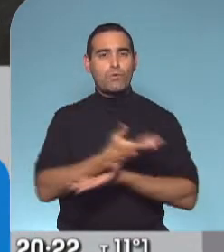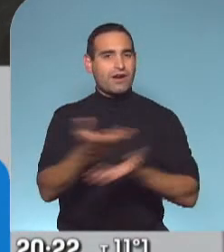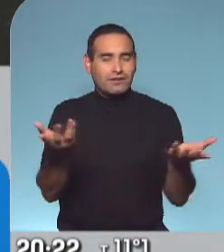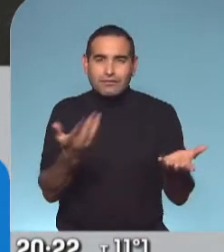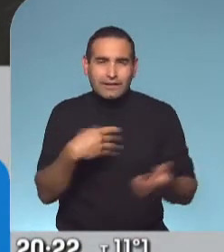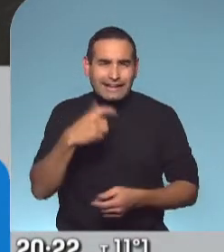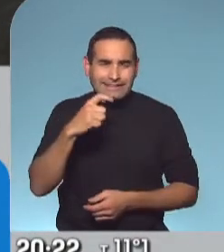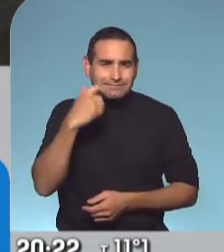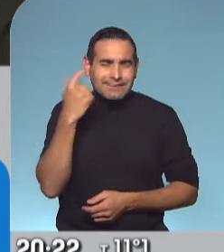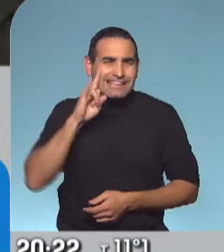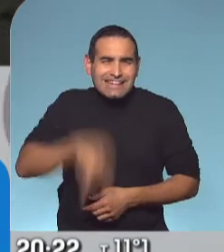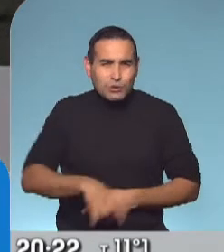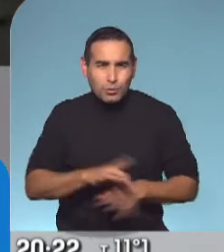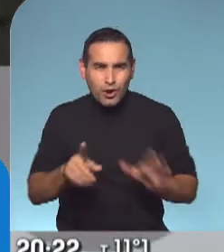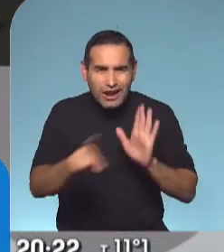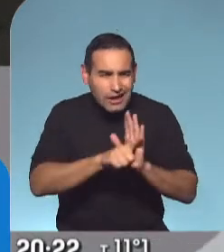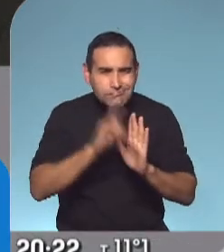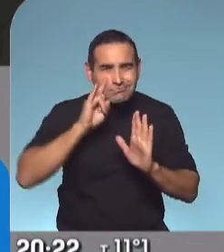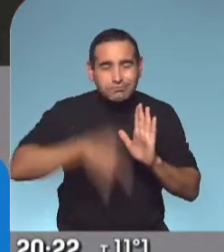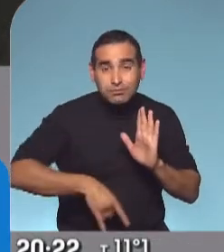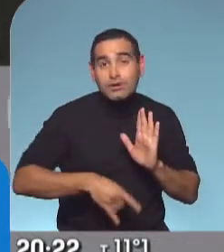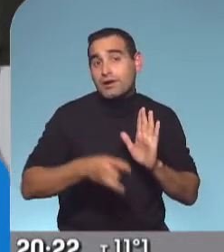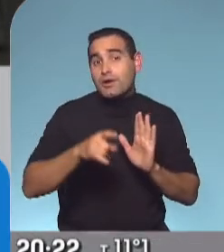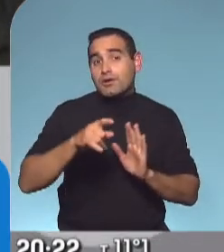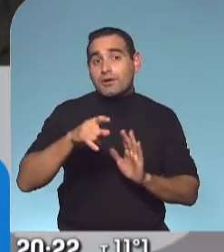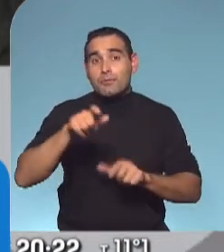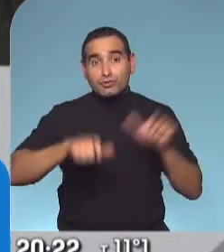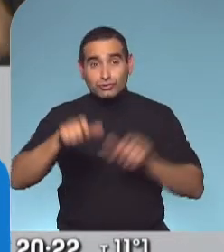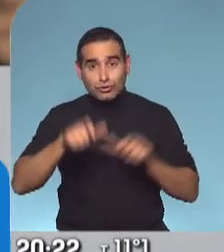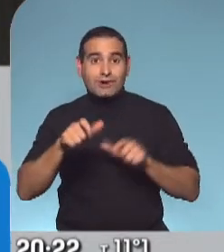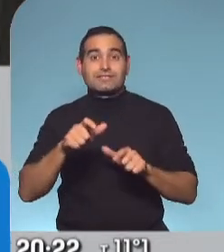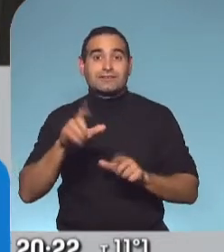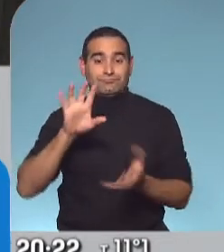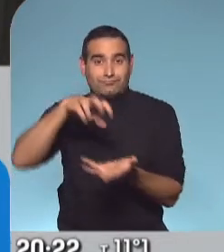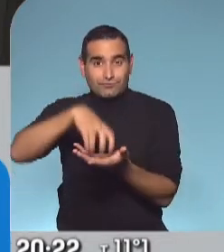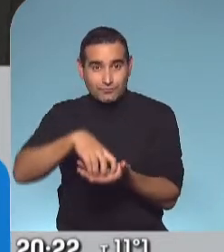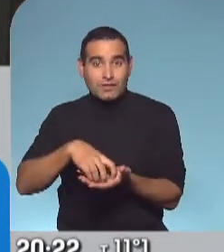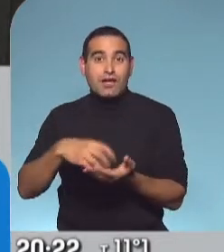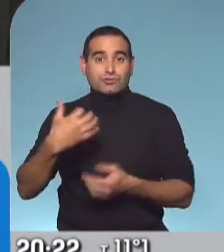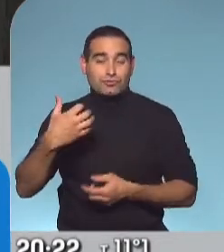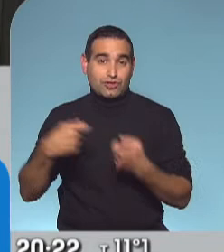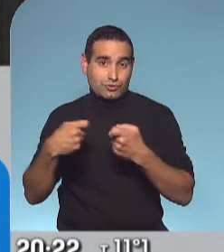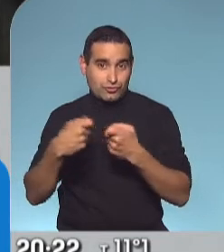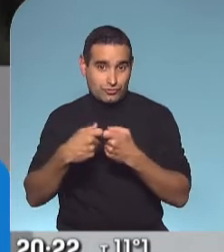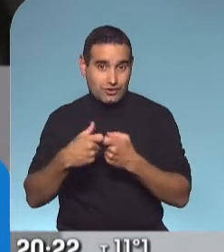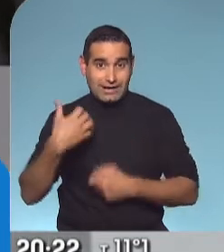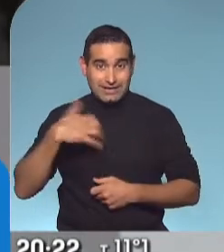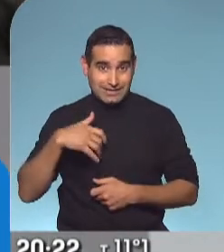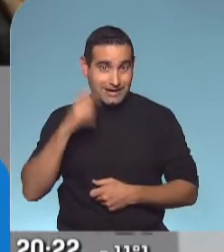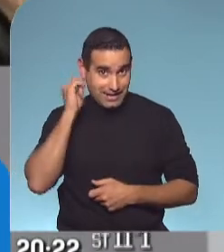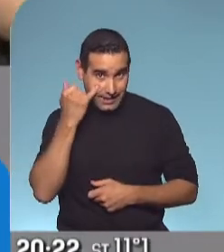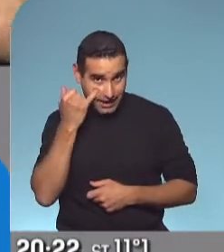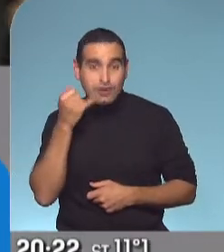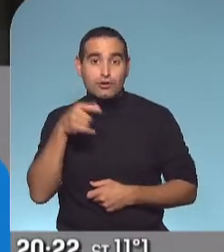era esa reglamentación, que se presentaron todas activistas de la CHA con un certificado, con 2